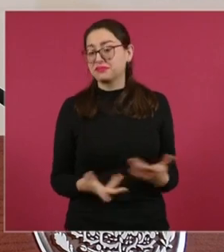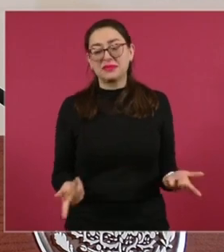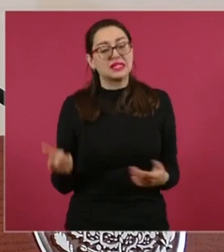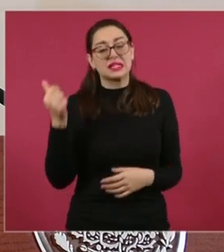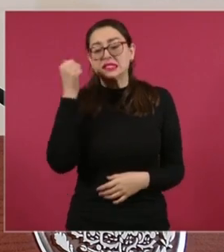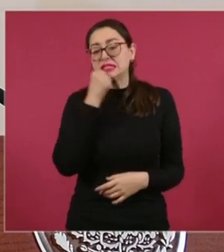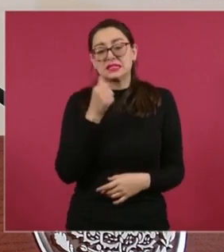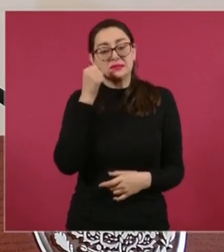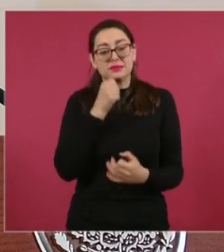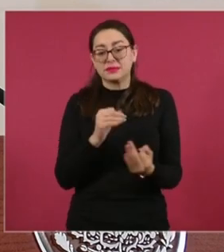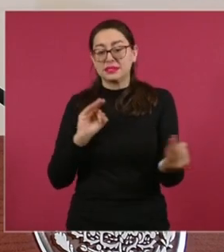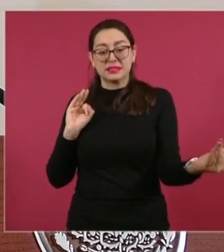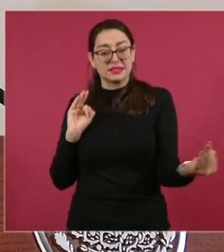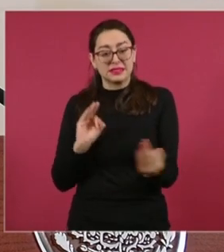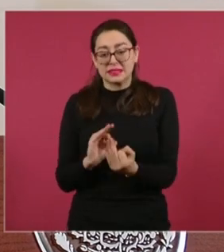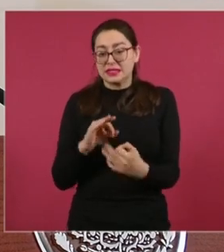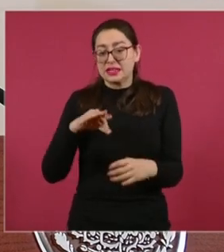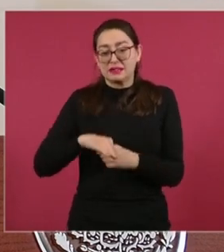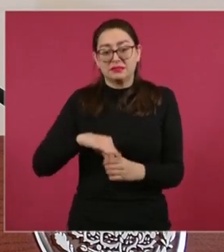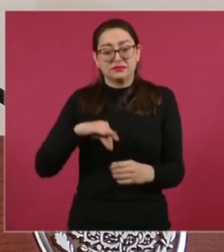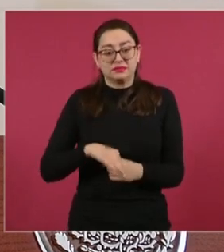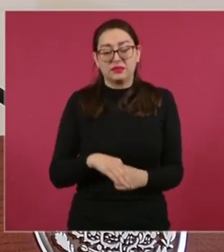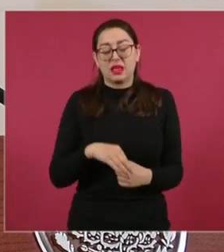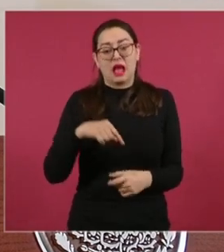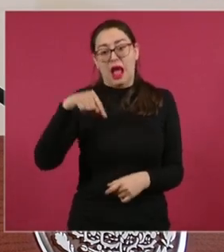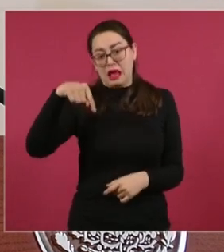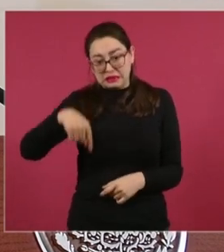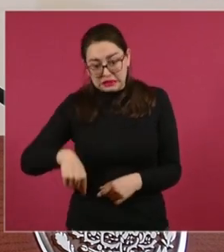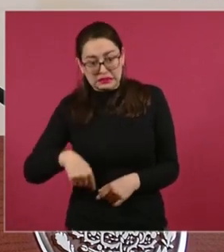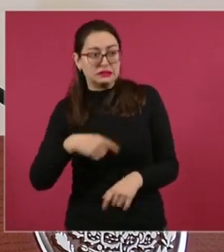que hay elecciones, aquí y allá y en cualquier parte.